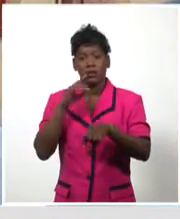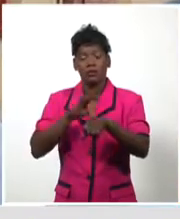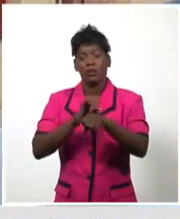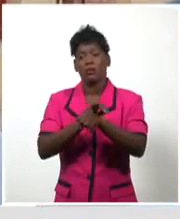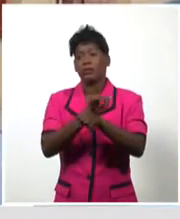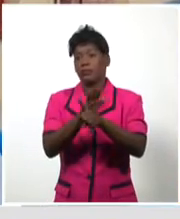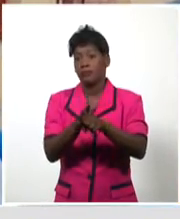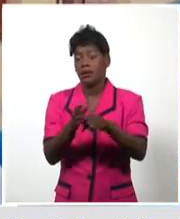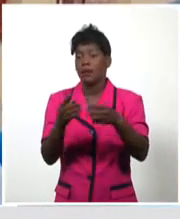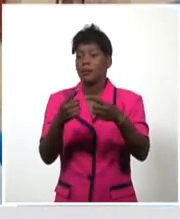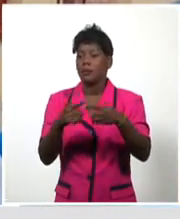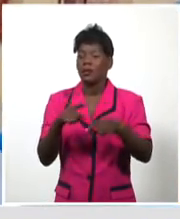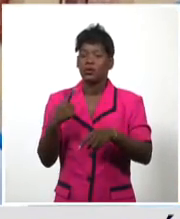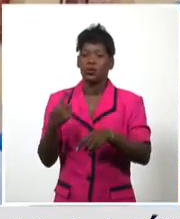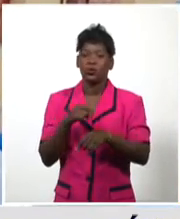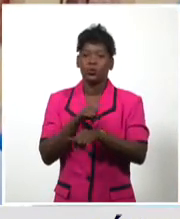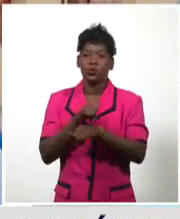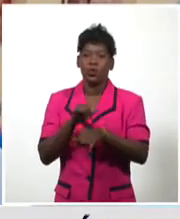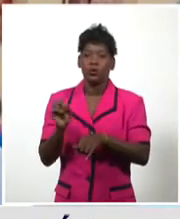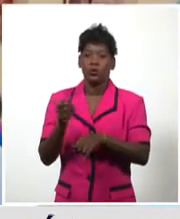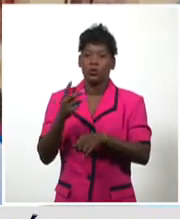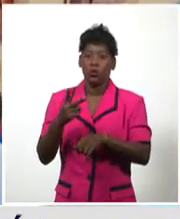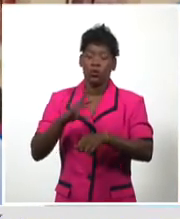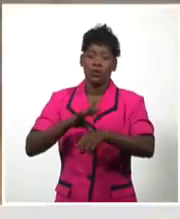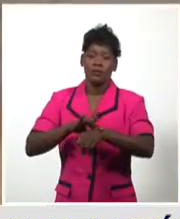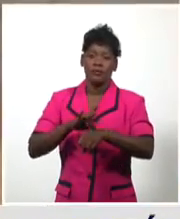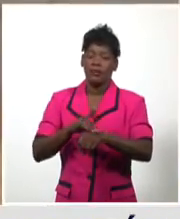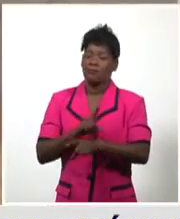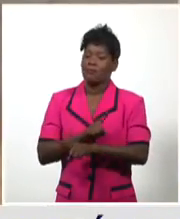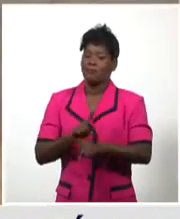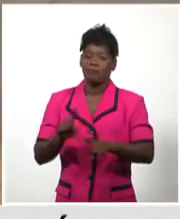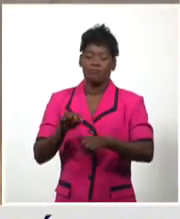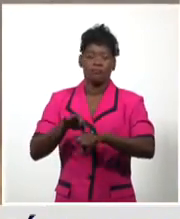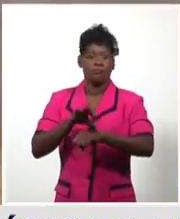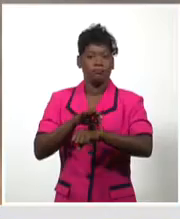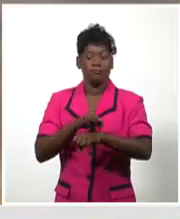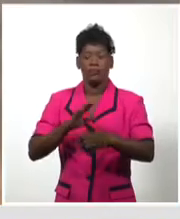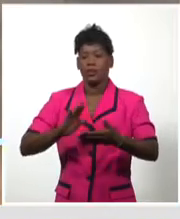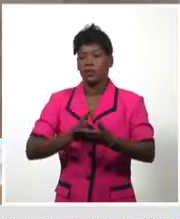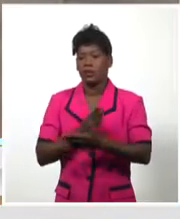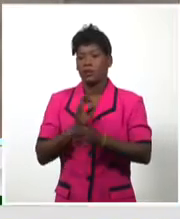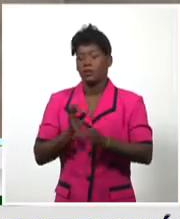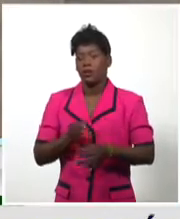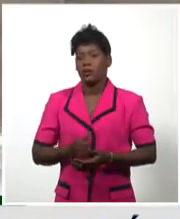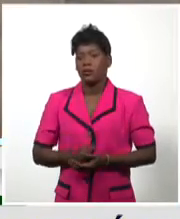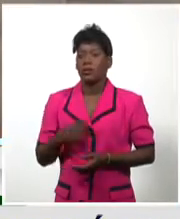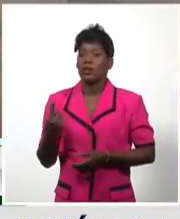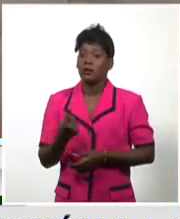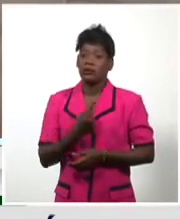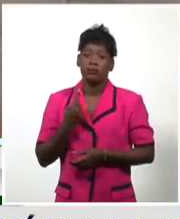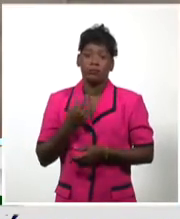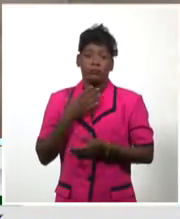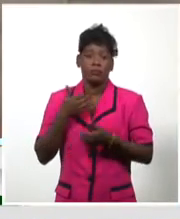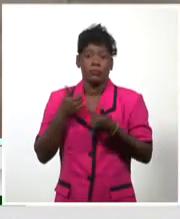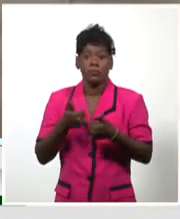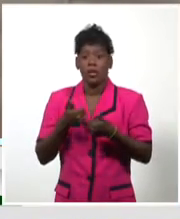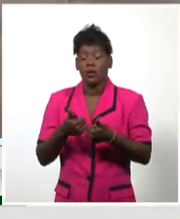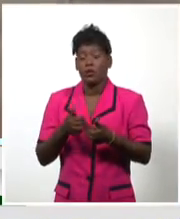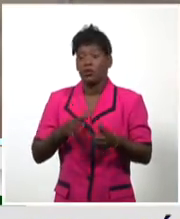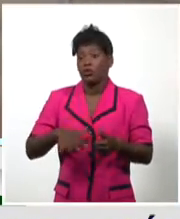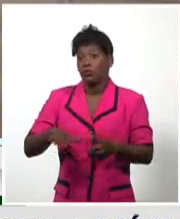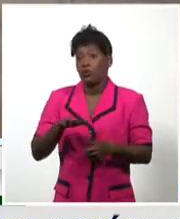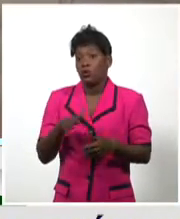evitar que se nos active una transmisión de dengue. Esto es para el bien de todos y que